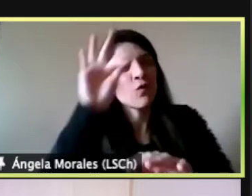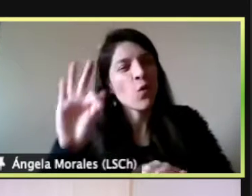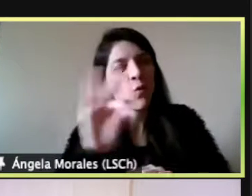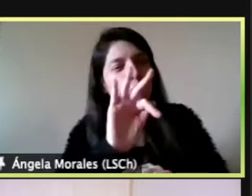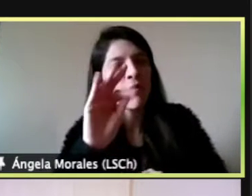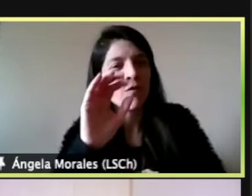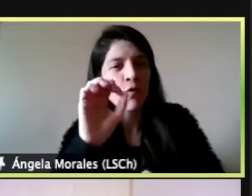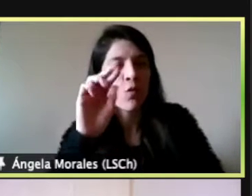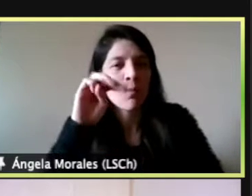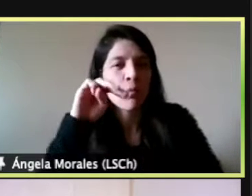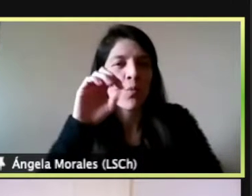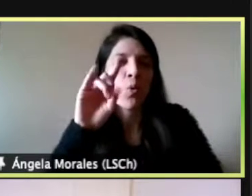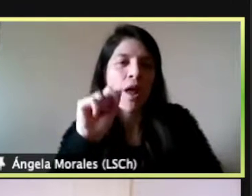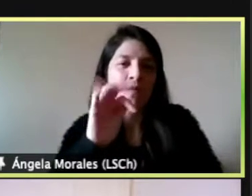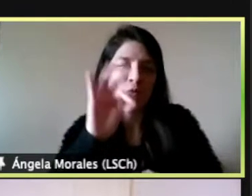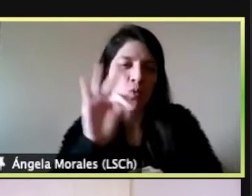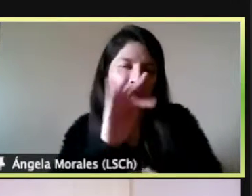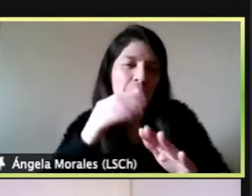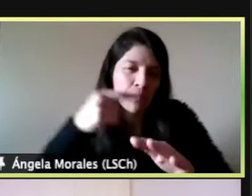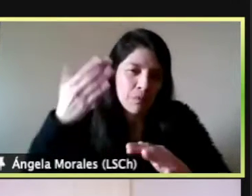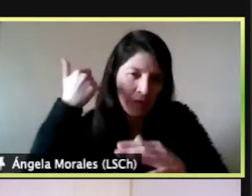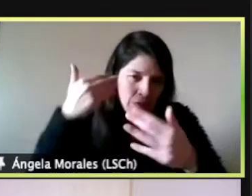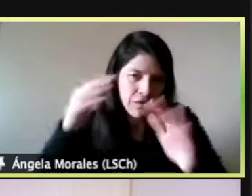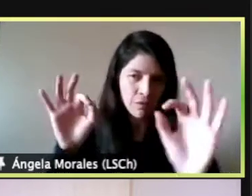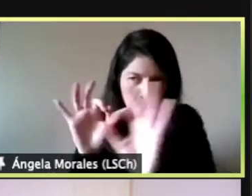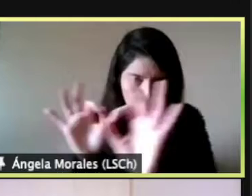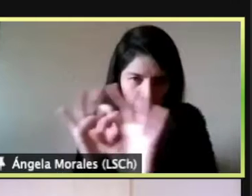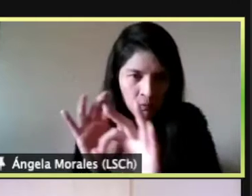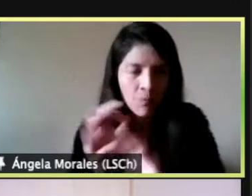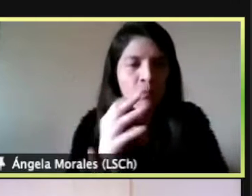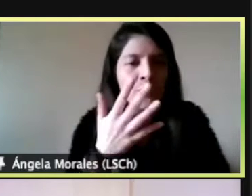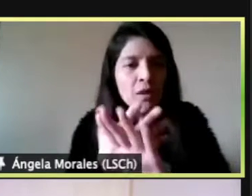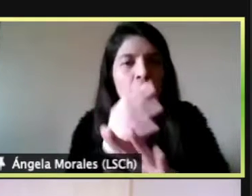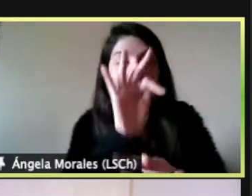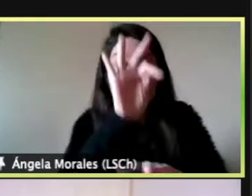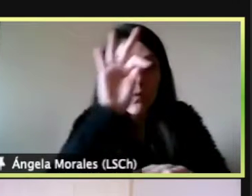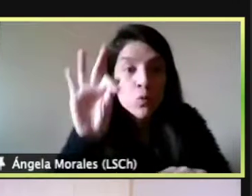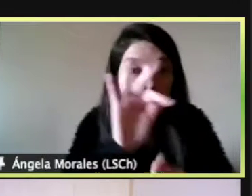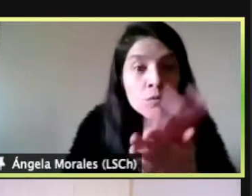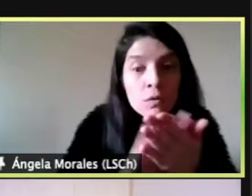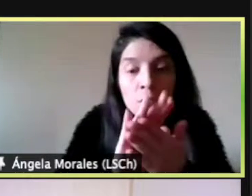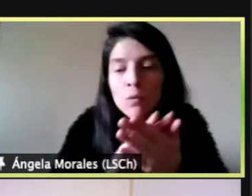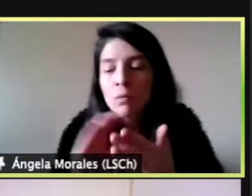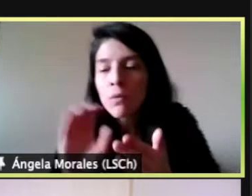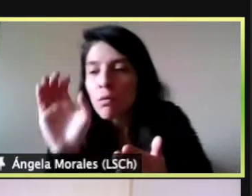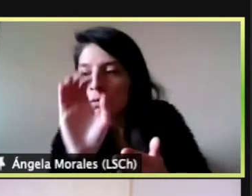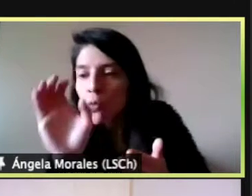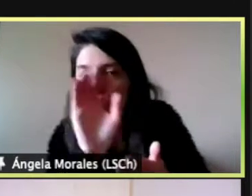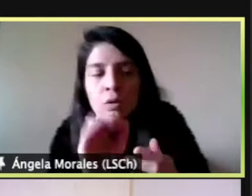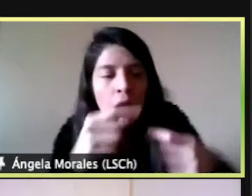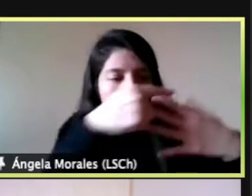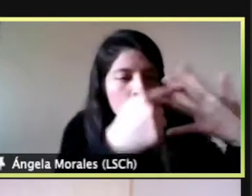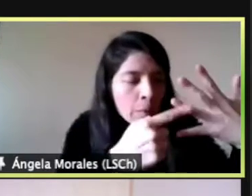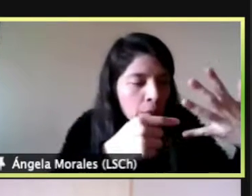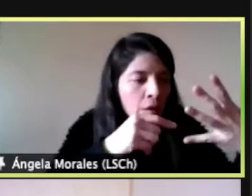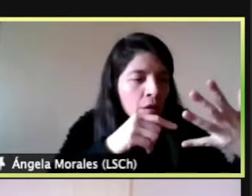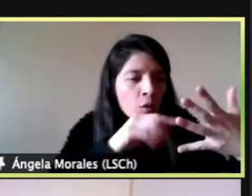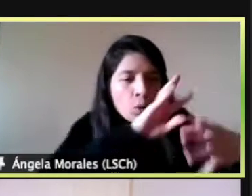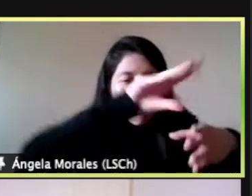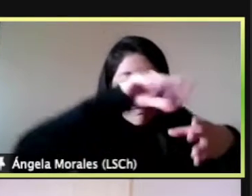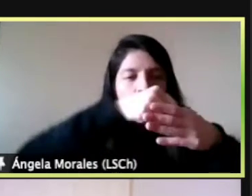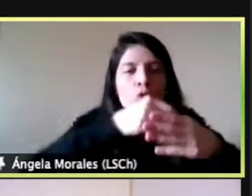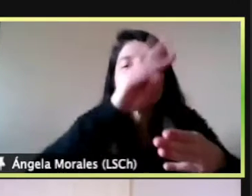para buscar elementos dentro de contenido en las mismas tablas, ¿ya? Entonces lo que vamos a realizar es